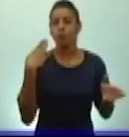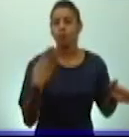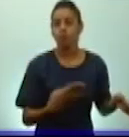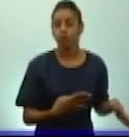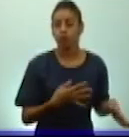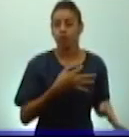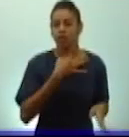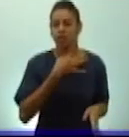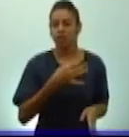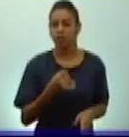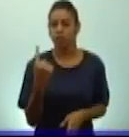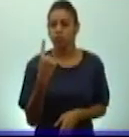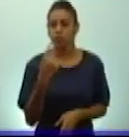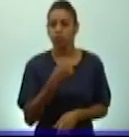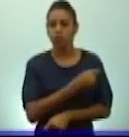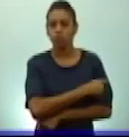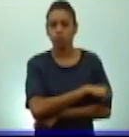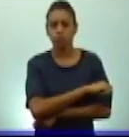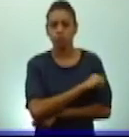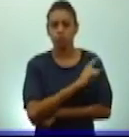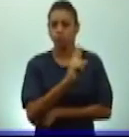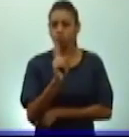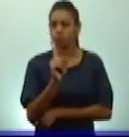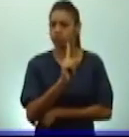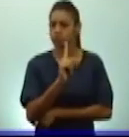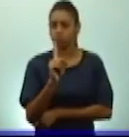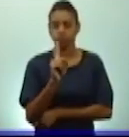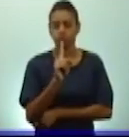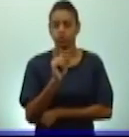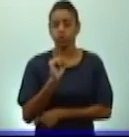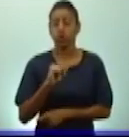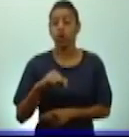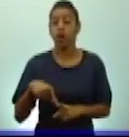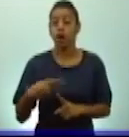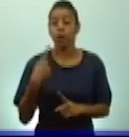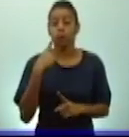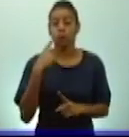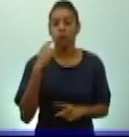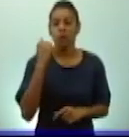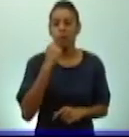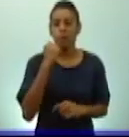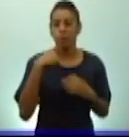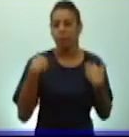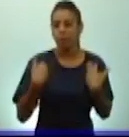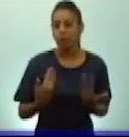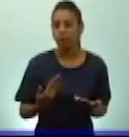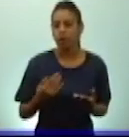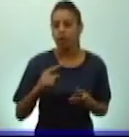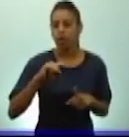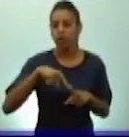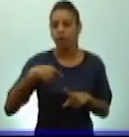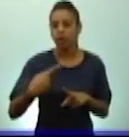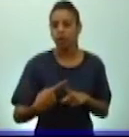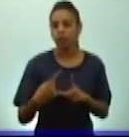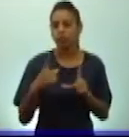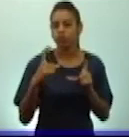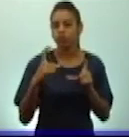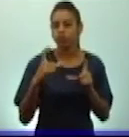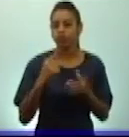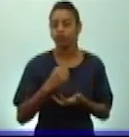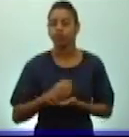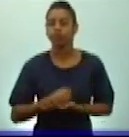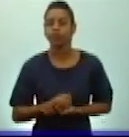de apoyo del pueblo al gobierno revolucionario? Vamos entonces a ver la próxima diapositiva.